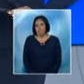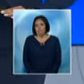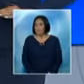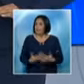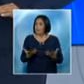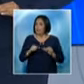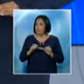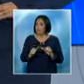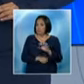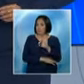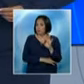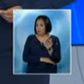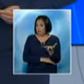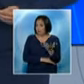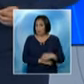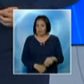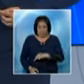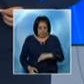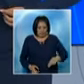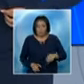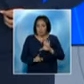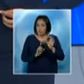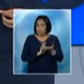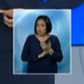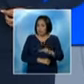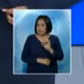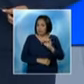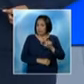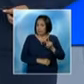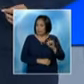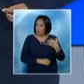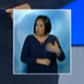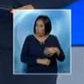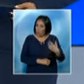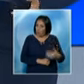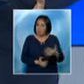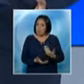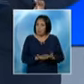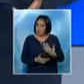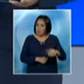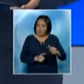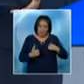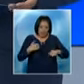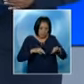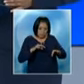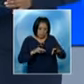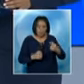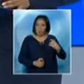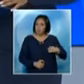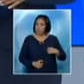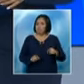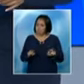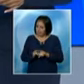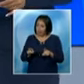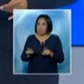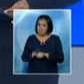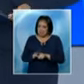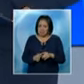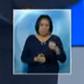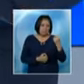Bien, seguimos en 90 Mediodía y el ministro de Cultura, Salvador del Solar, demuestra que no solo es un gran actor y abogado, sino también un buen